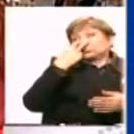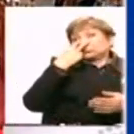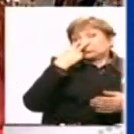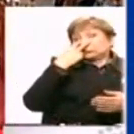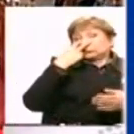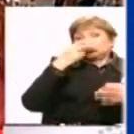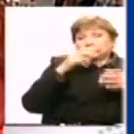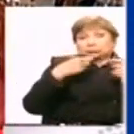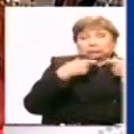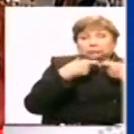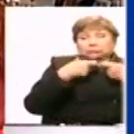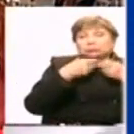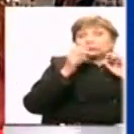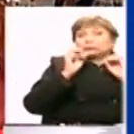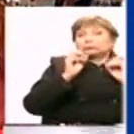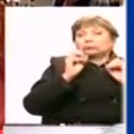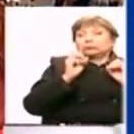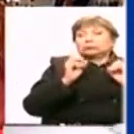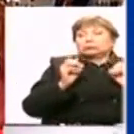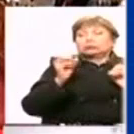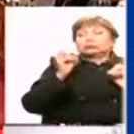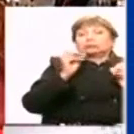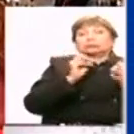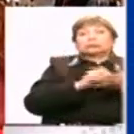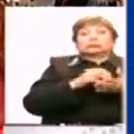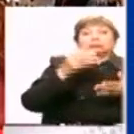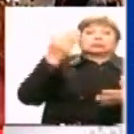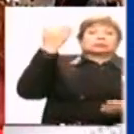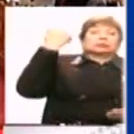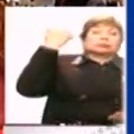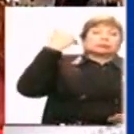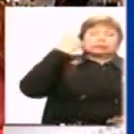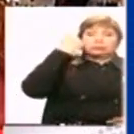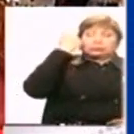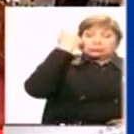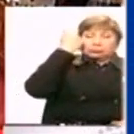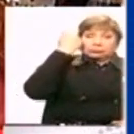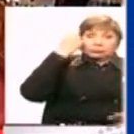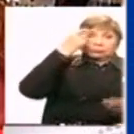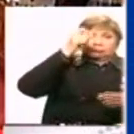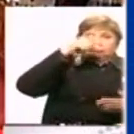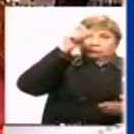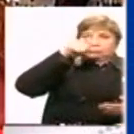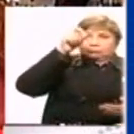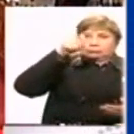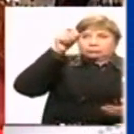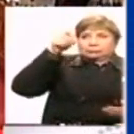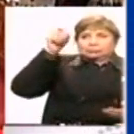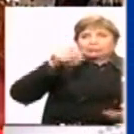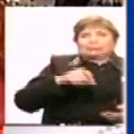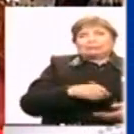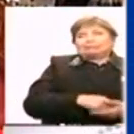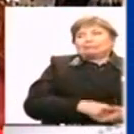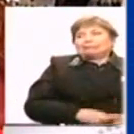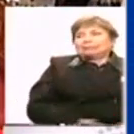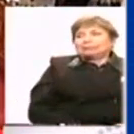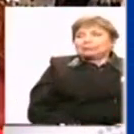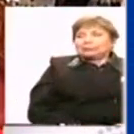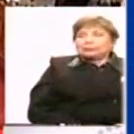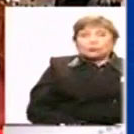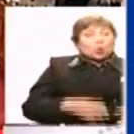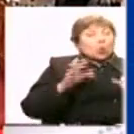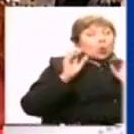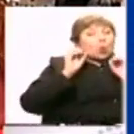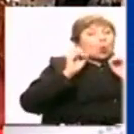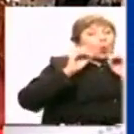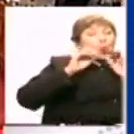decirlo. En Perú Libre habitamos diferentes tipos de izquierda, por supuesto, pero todas nosotras anhelamos un rumbo mejor para